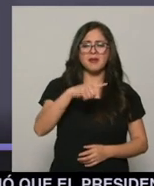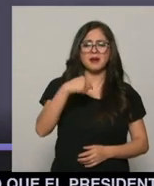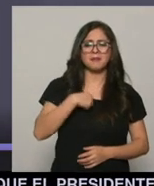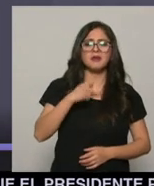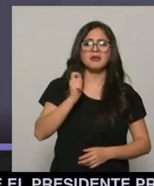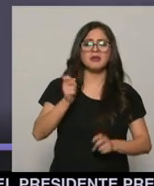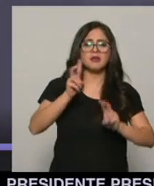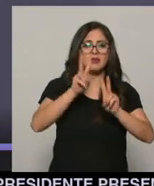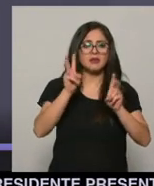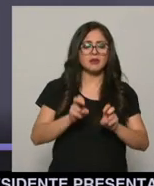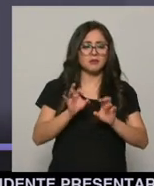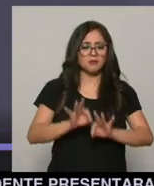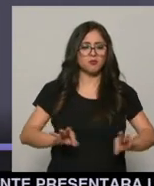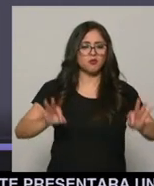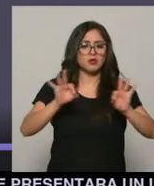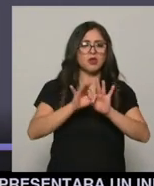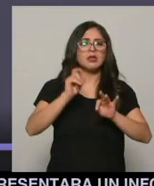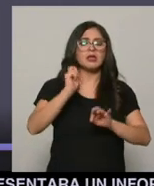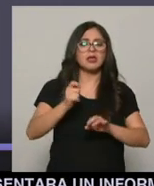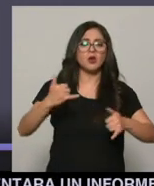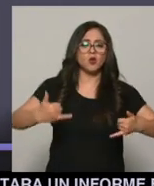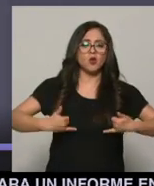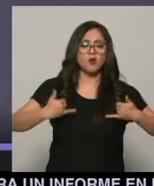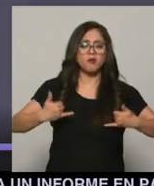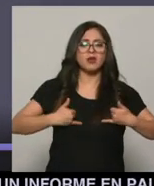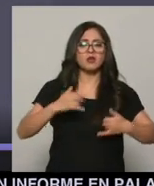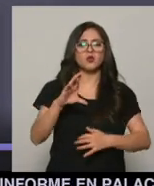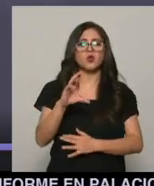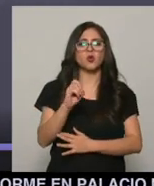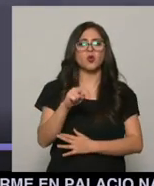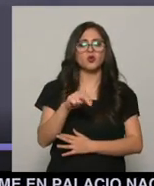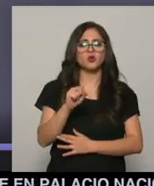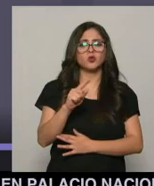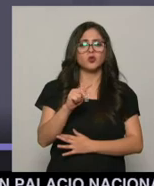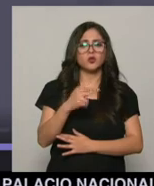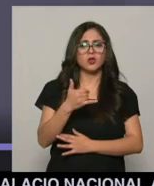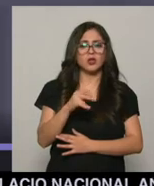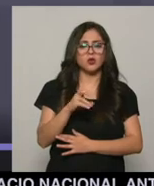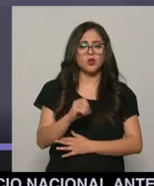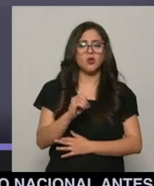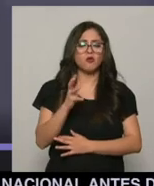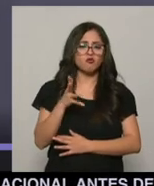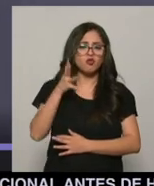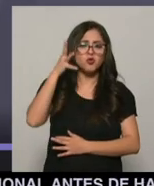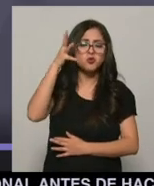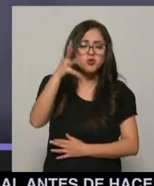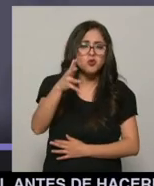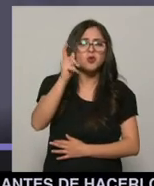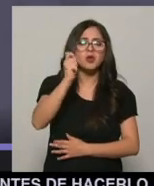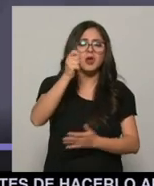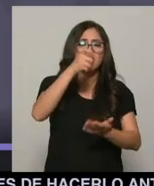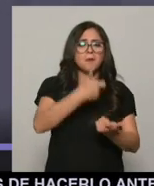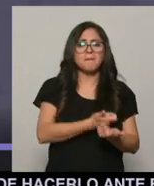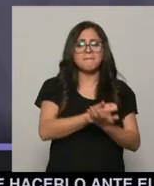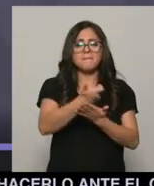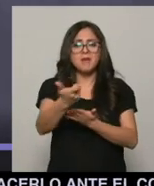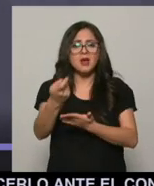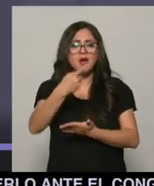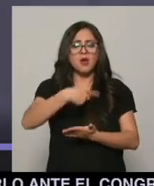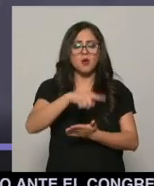de Jóvenes Construyendo el Futuro. Este programa, que ha sido insignia del gobierno, tiene asignado 40,000 millones de